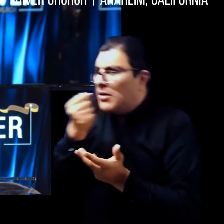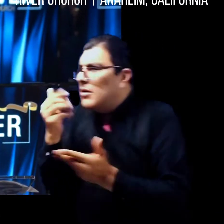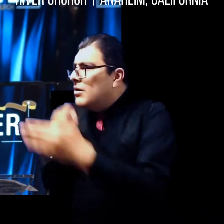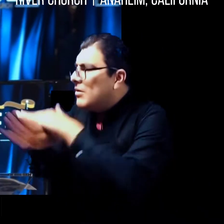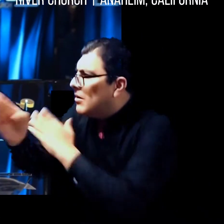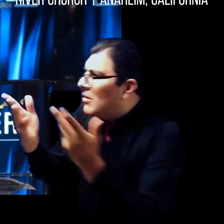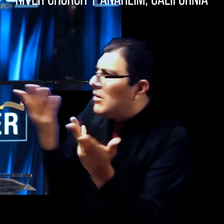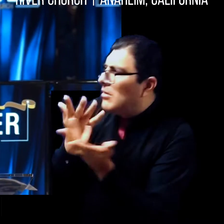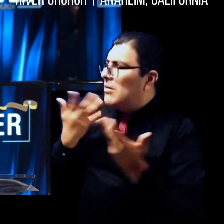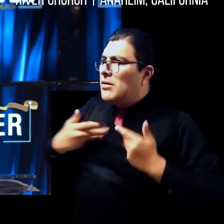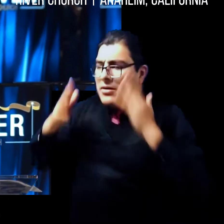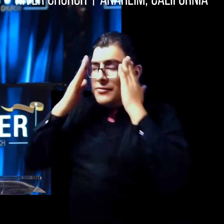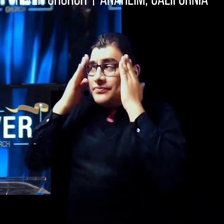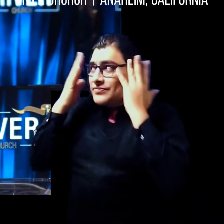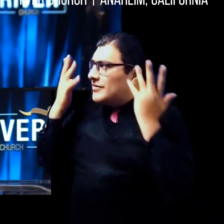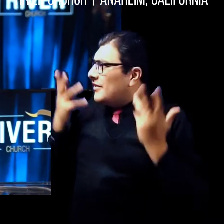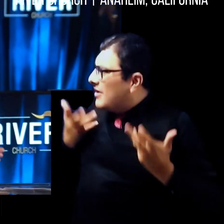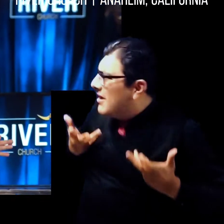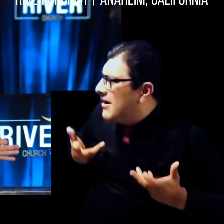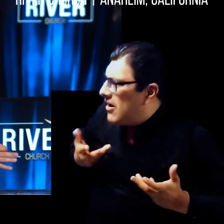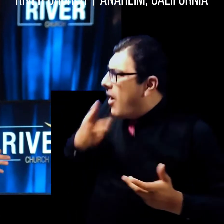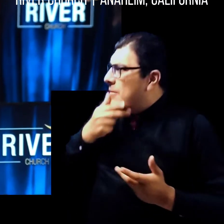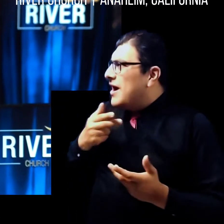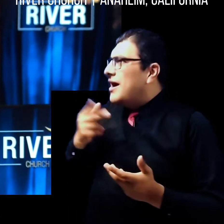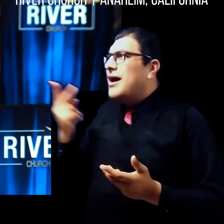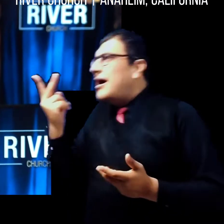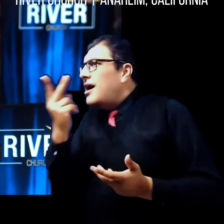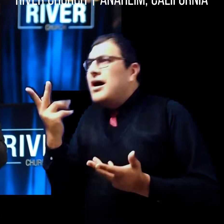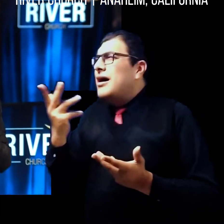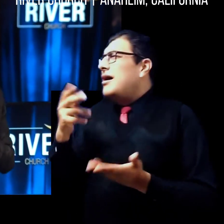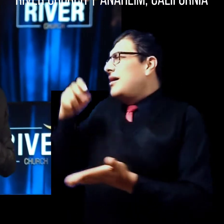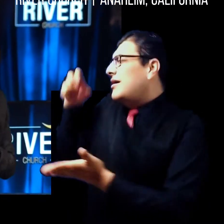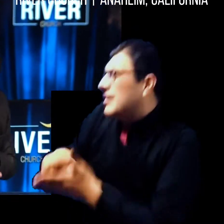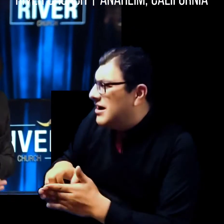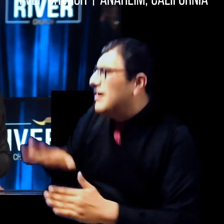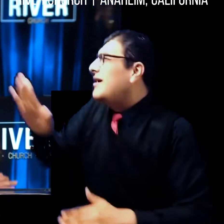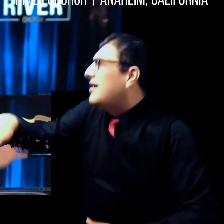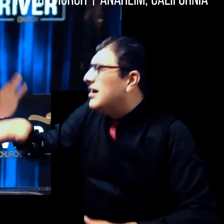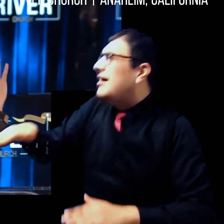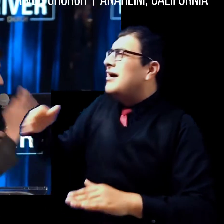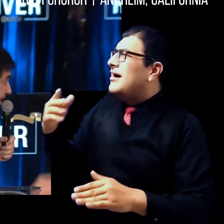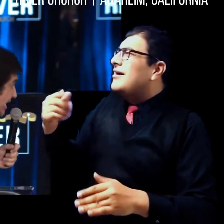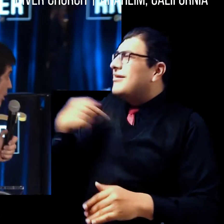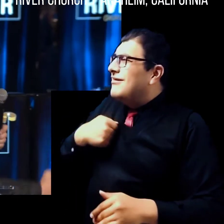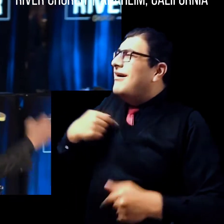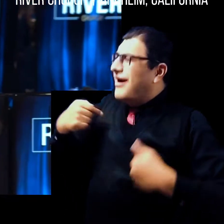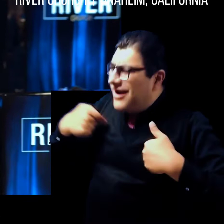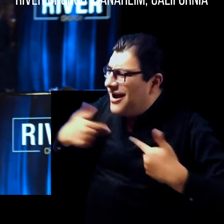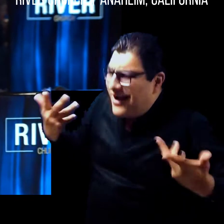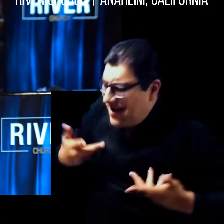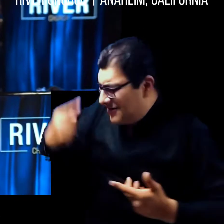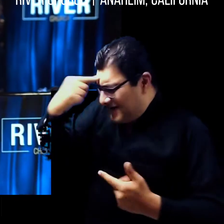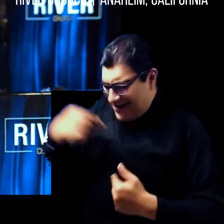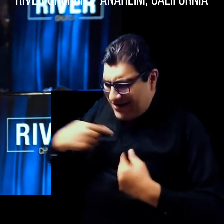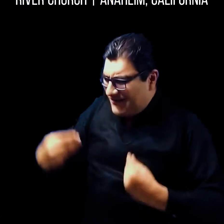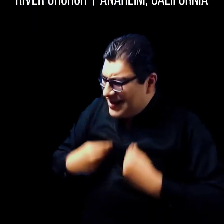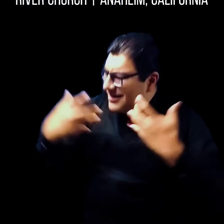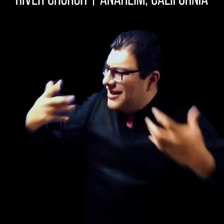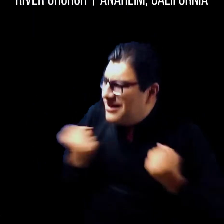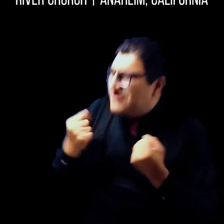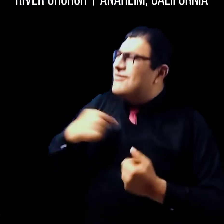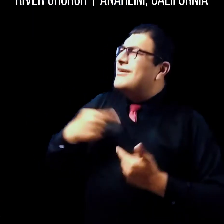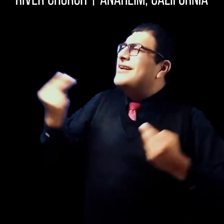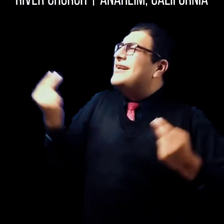precipitadamente y se echó temblando a los pies de Pablo y Silas y les rogó, señores, ¿qué tengo que hacer para